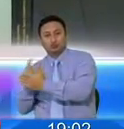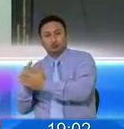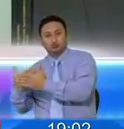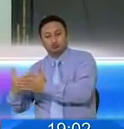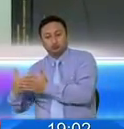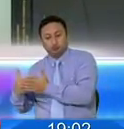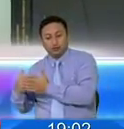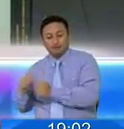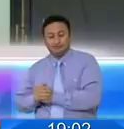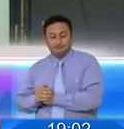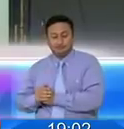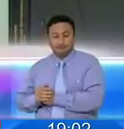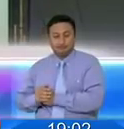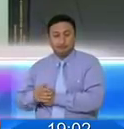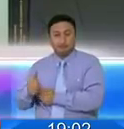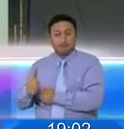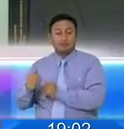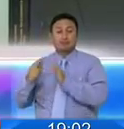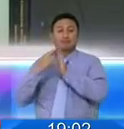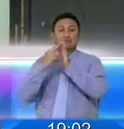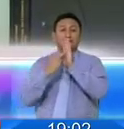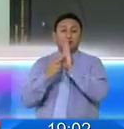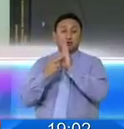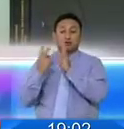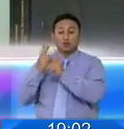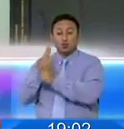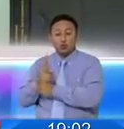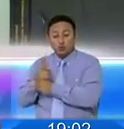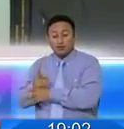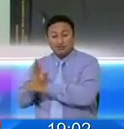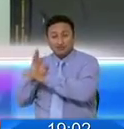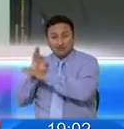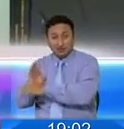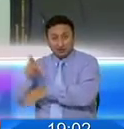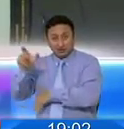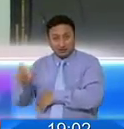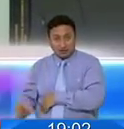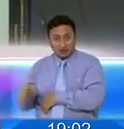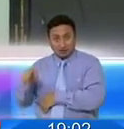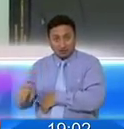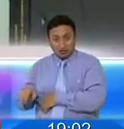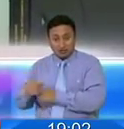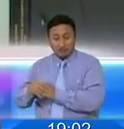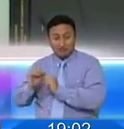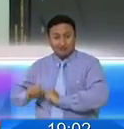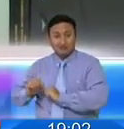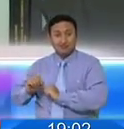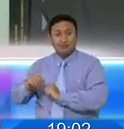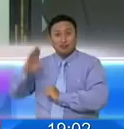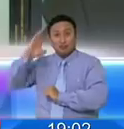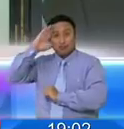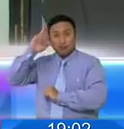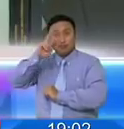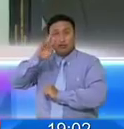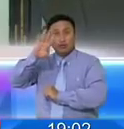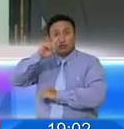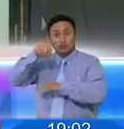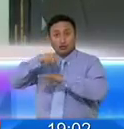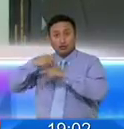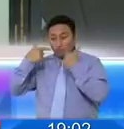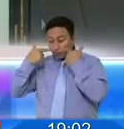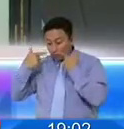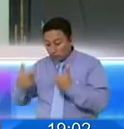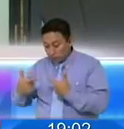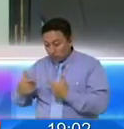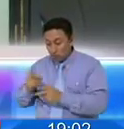Segundo, según el reglamento del Sistema de Protección de Víctimas y Testigos, esta persona tiene que estar siendo monitoreada las 24 horas